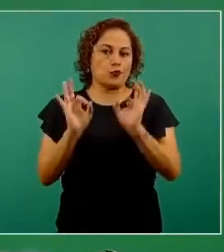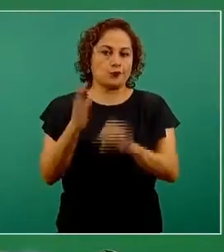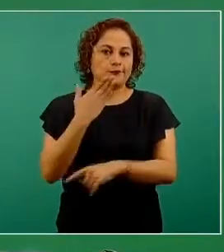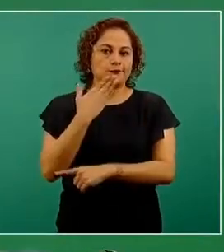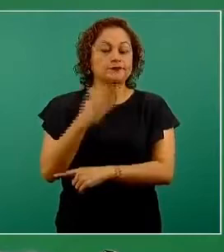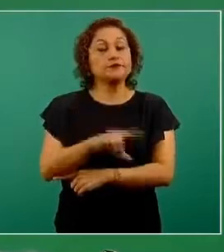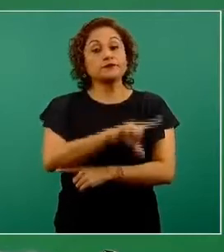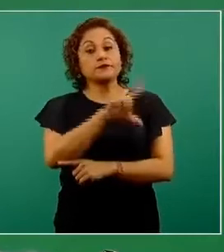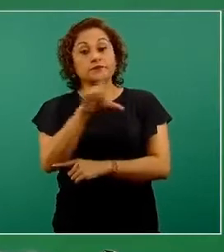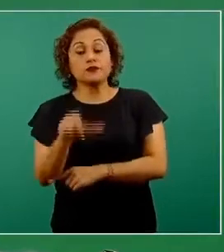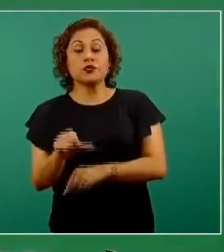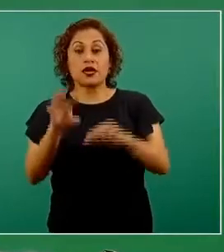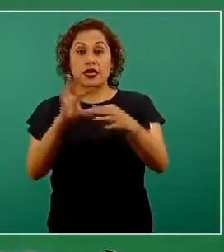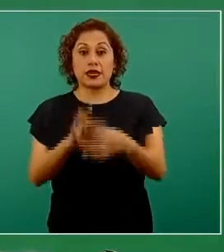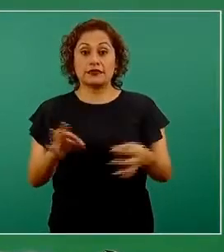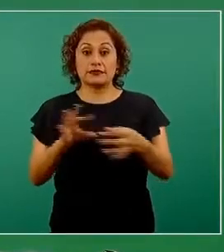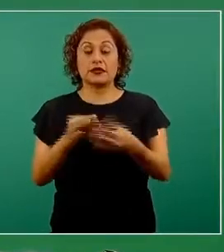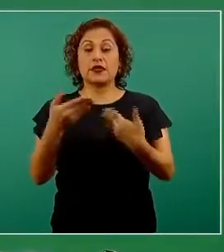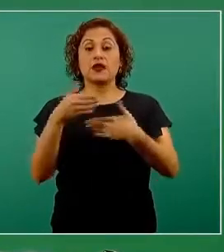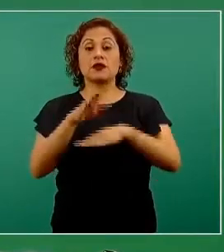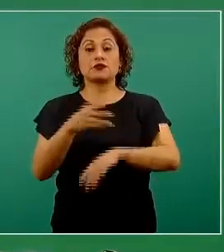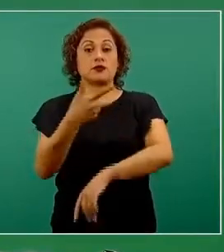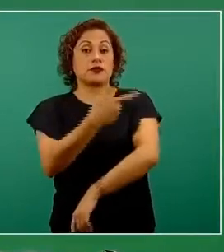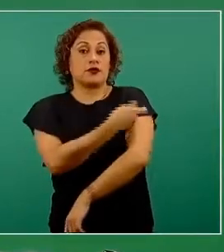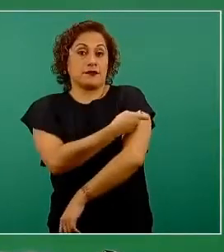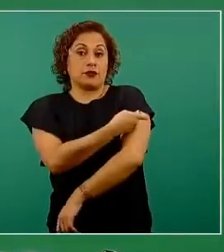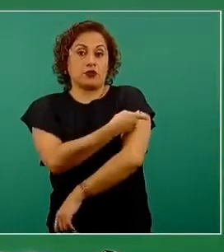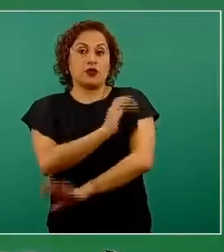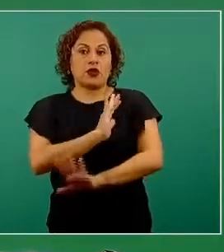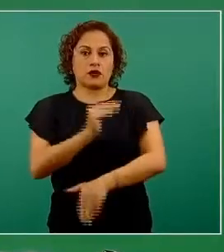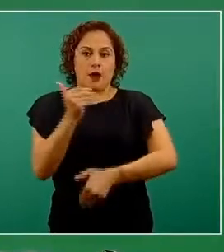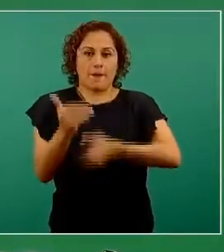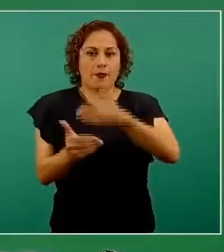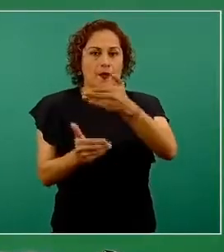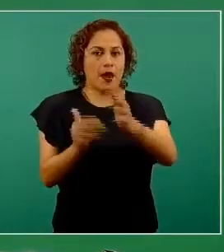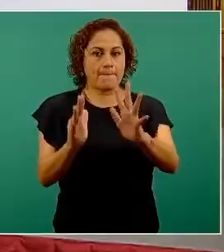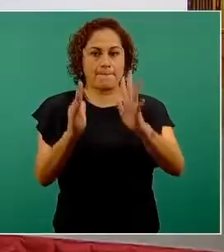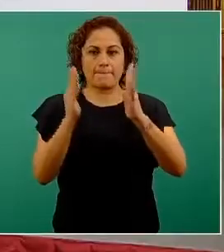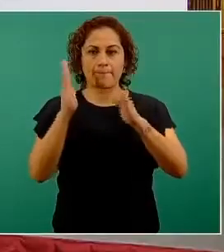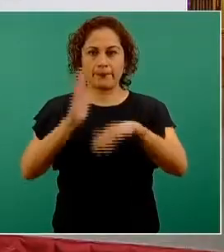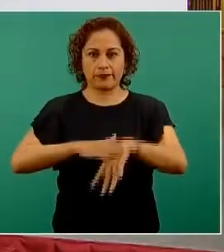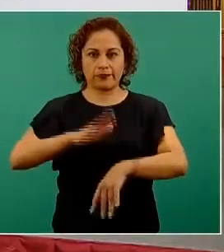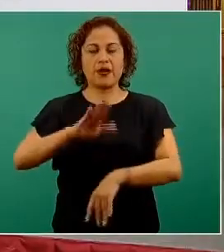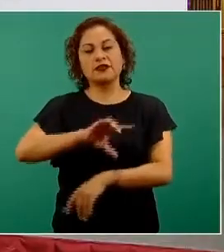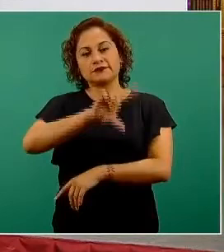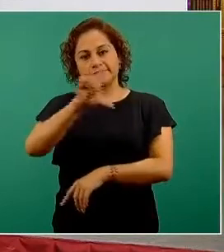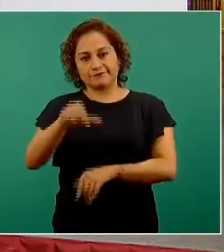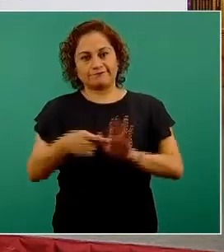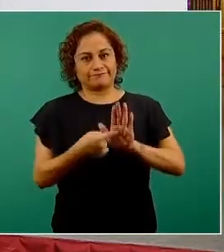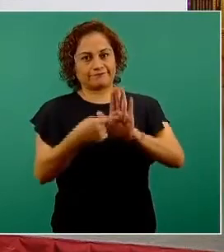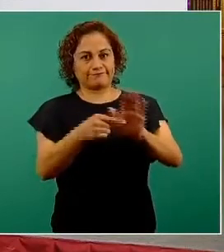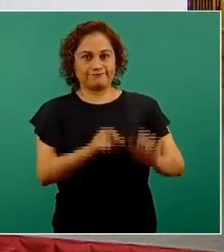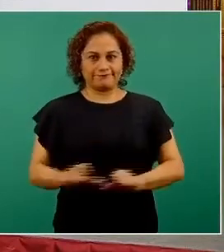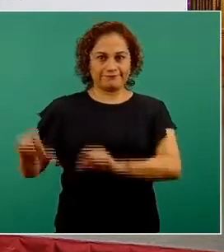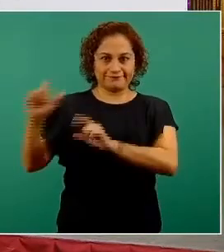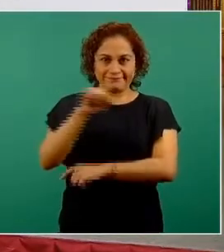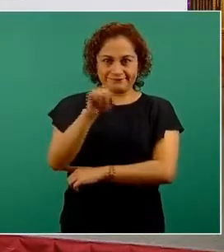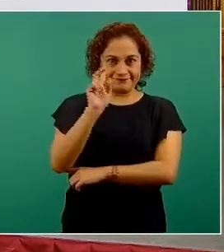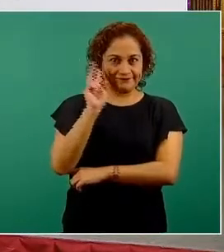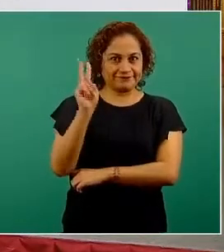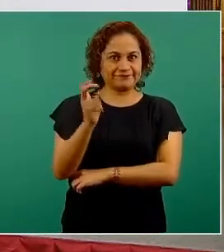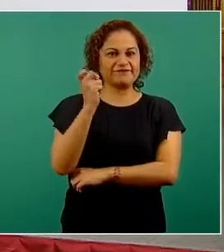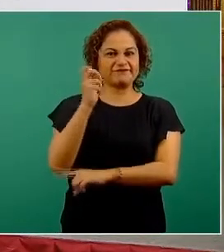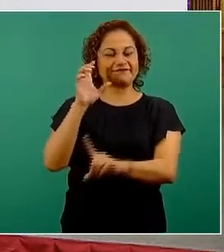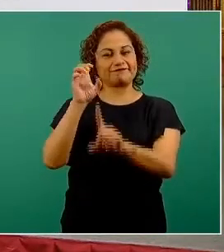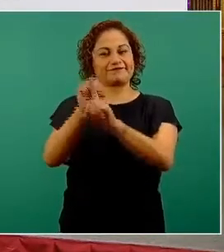también está tomando ya un ritmo mucho más acelerado, que lo mostraremos en lo que hemos logrado vacunar,